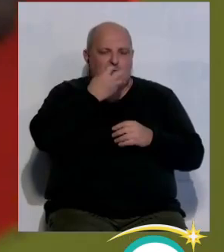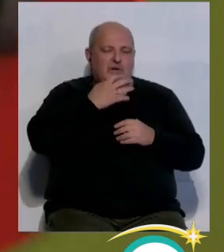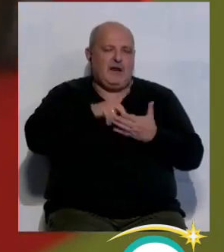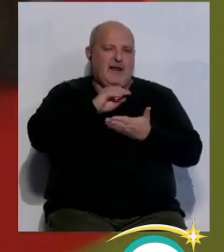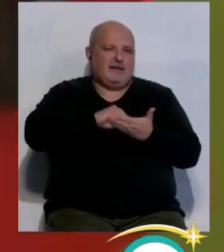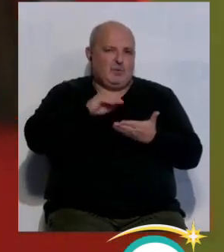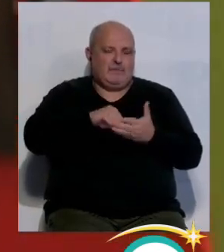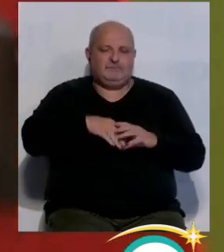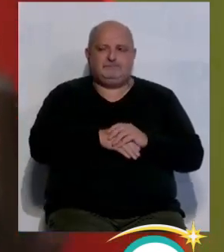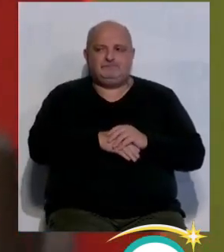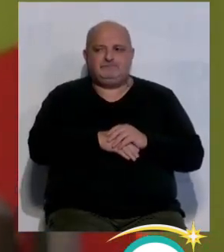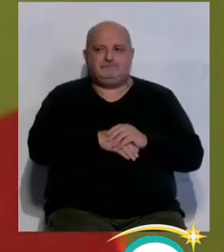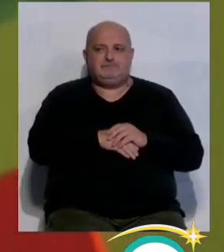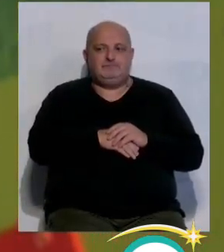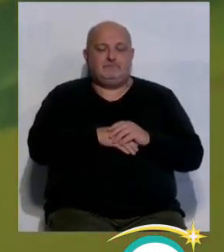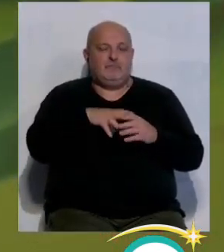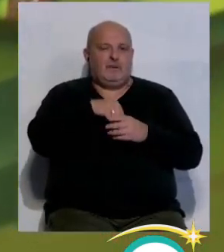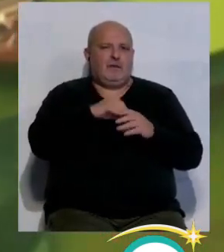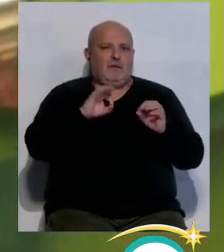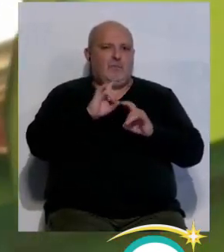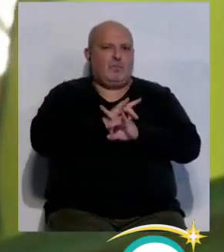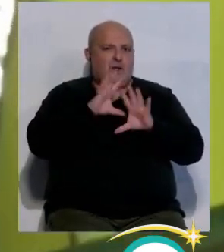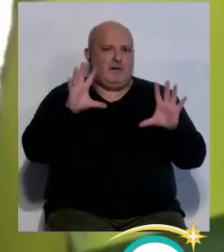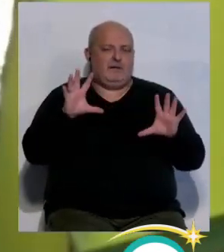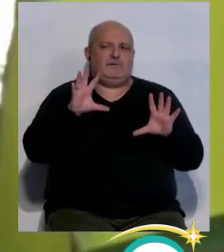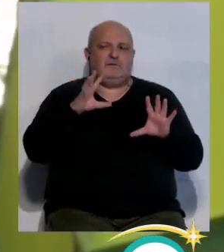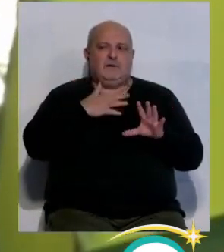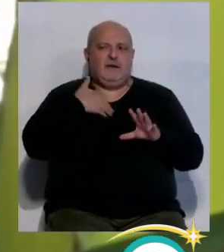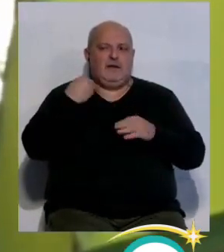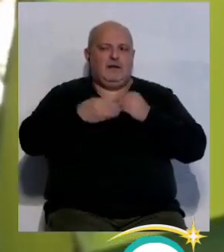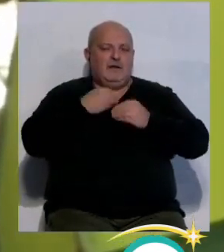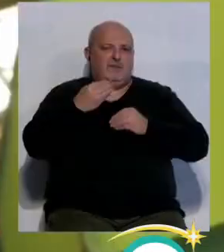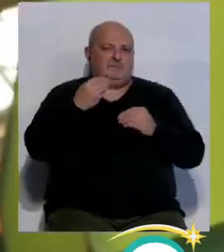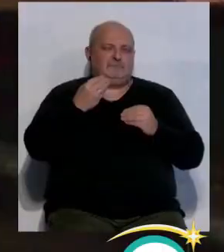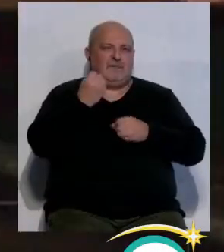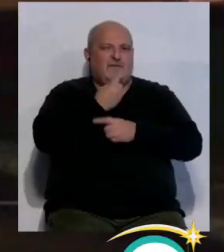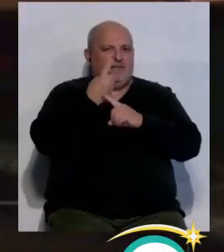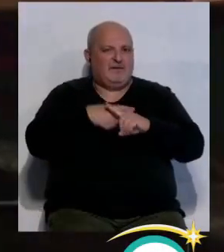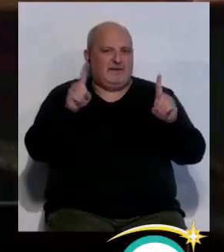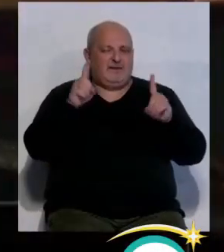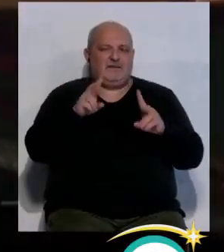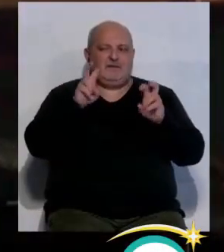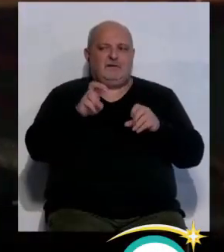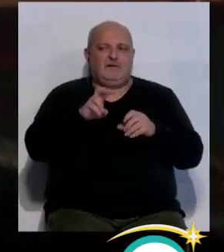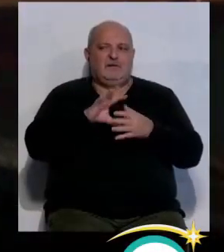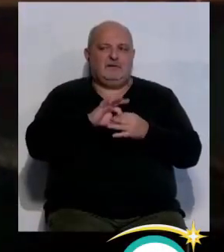la literatura. Sí, lo teníamos muy claro, queríamos hacer una Navidad diferente, una